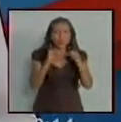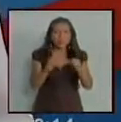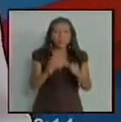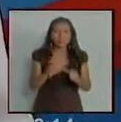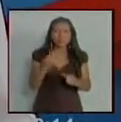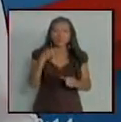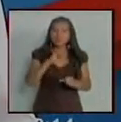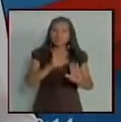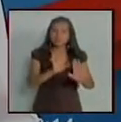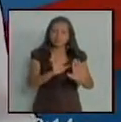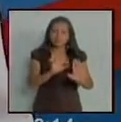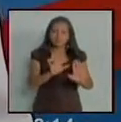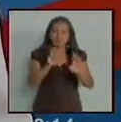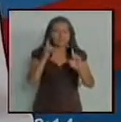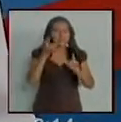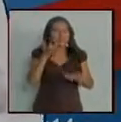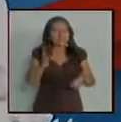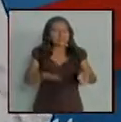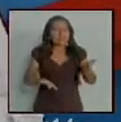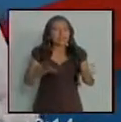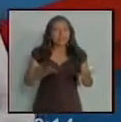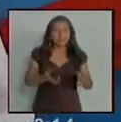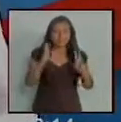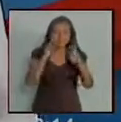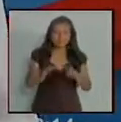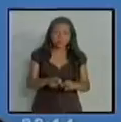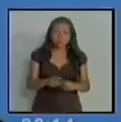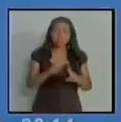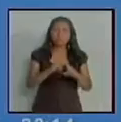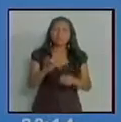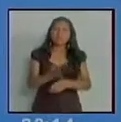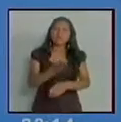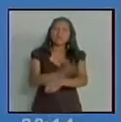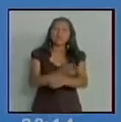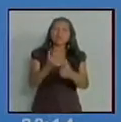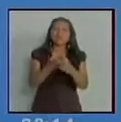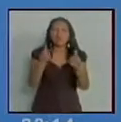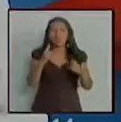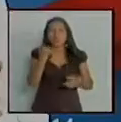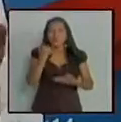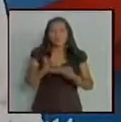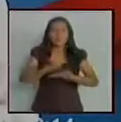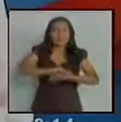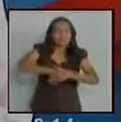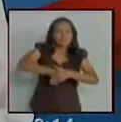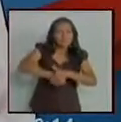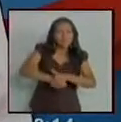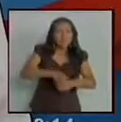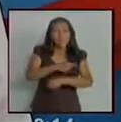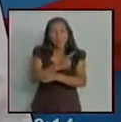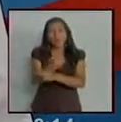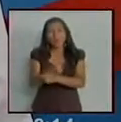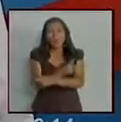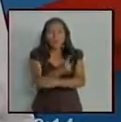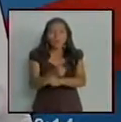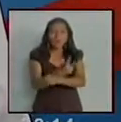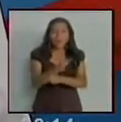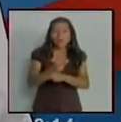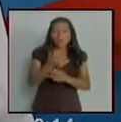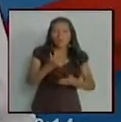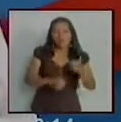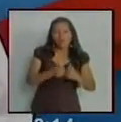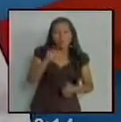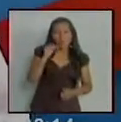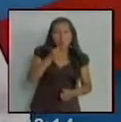tenemos que tener la historia de ese bebé, si es prematuro, si ha habido sufrimiento fetal, si ha tenido algún problema